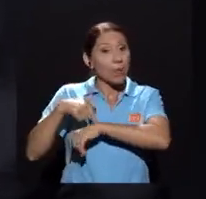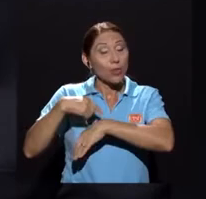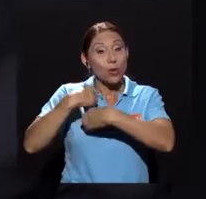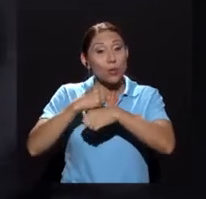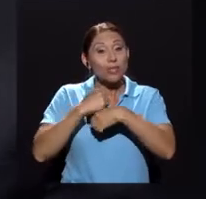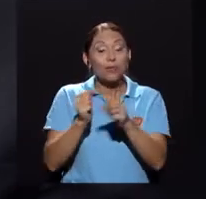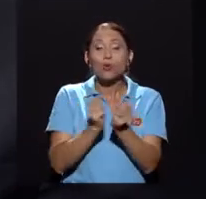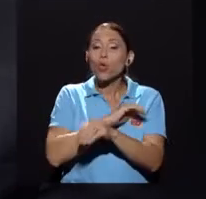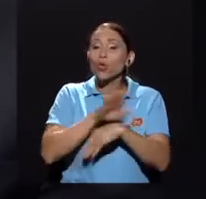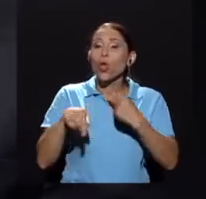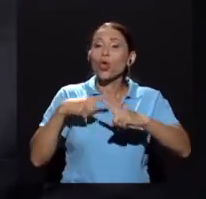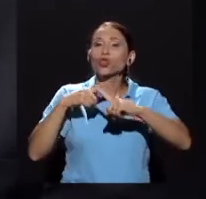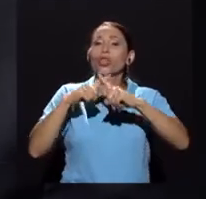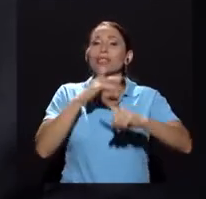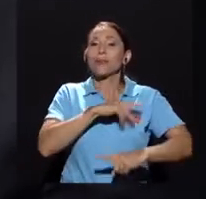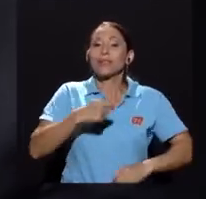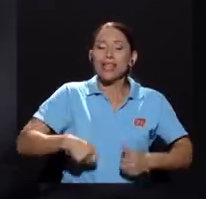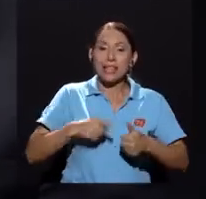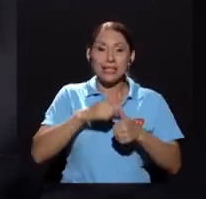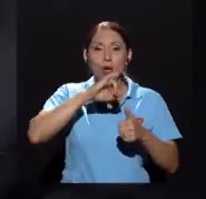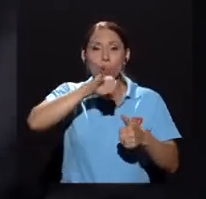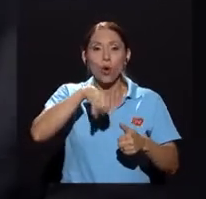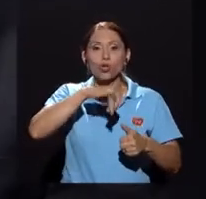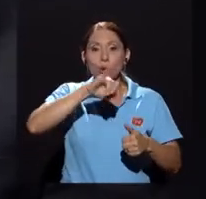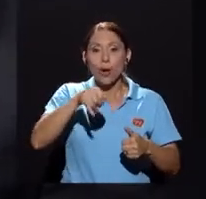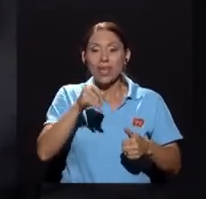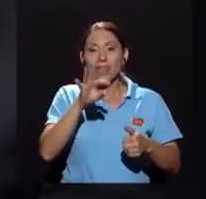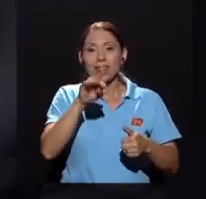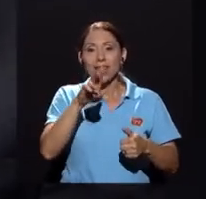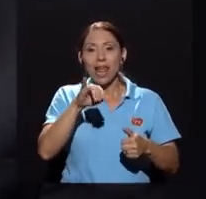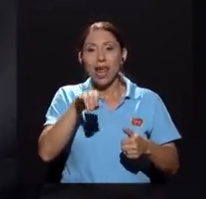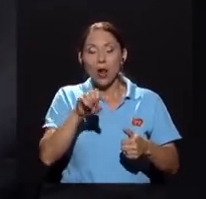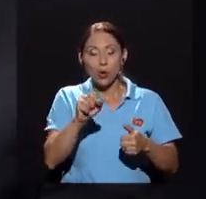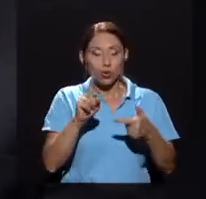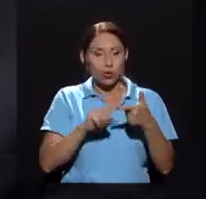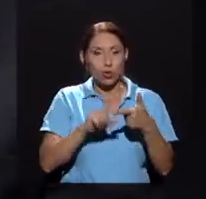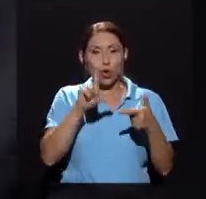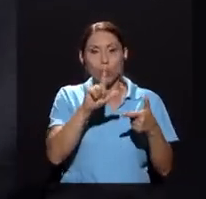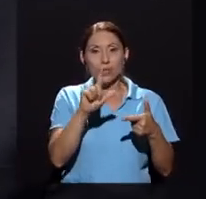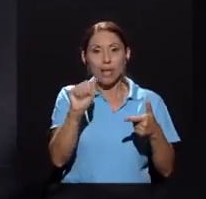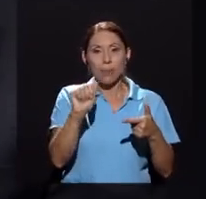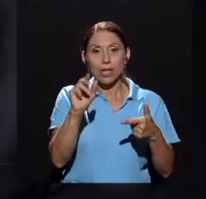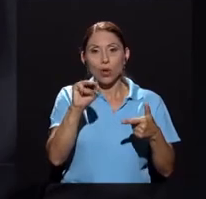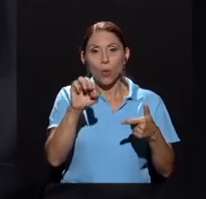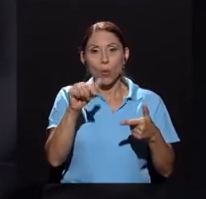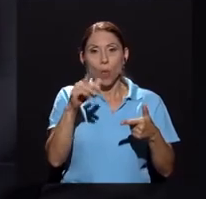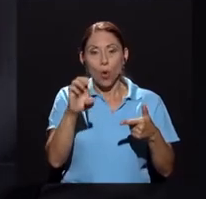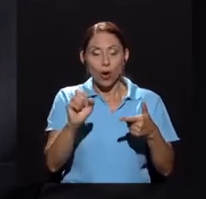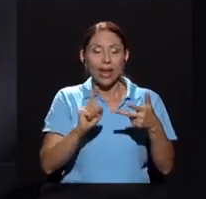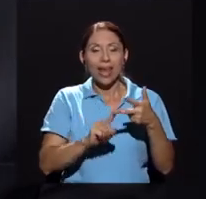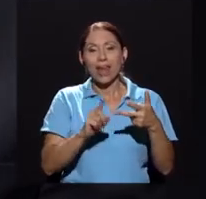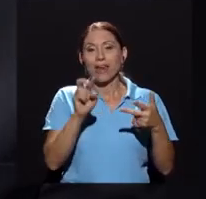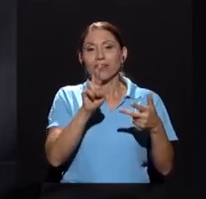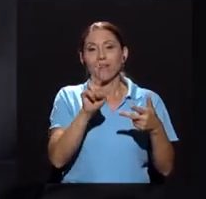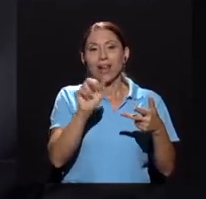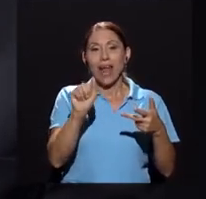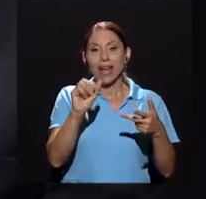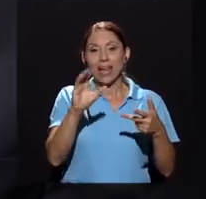teníamos don josé joaquín trejos don luis alberto monge verdad asistieron don rafael ángel calderón